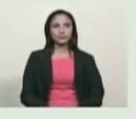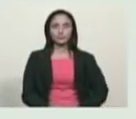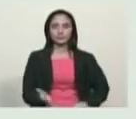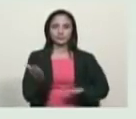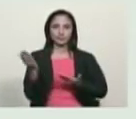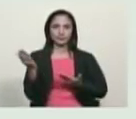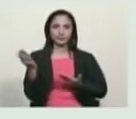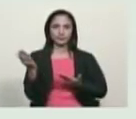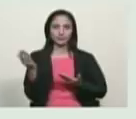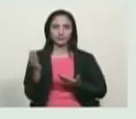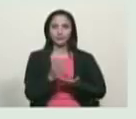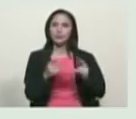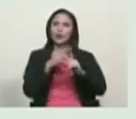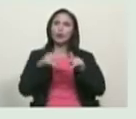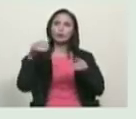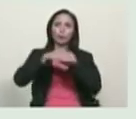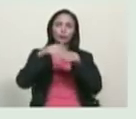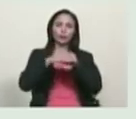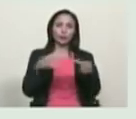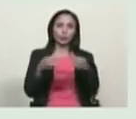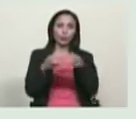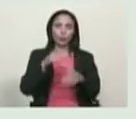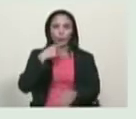Los votantes del PSOE,